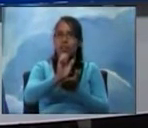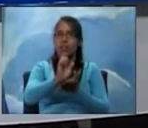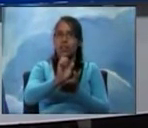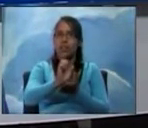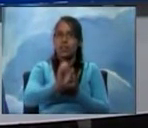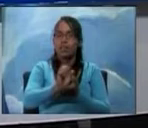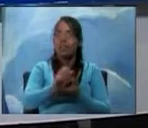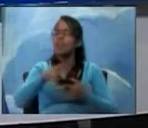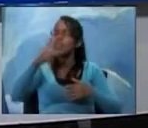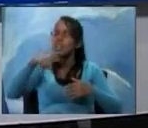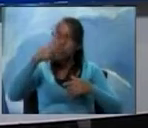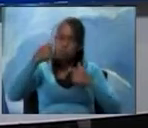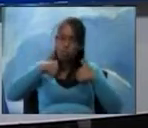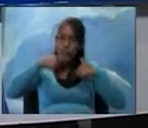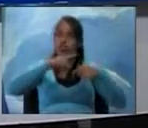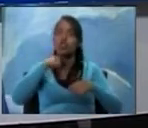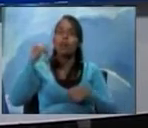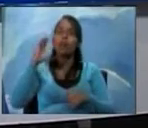Tengo la vida eterna.